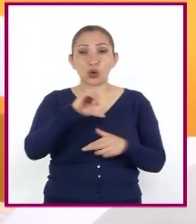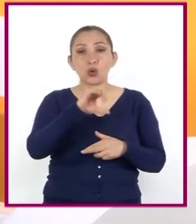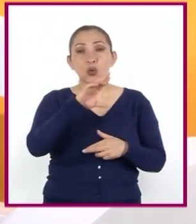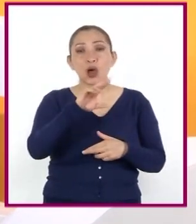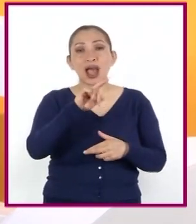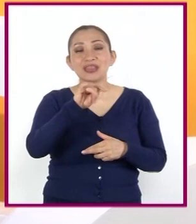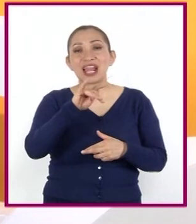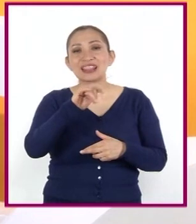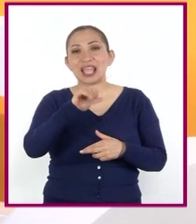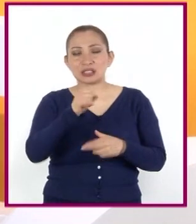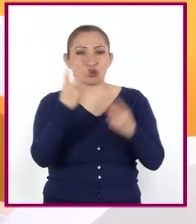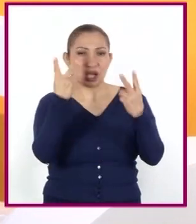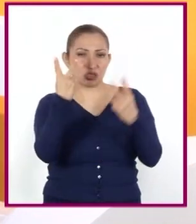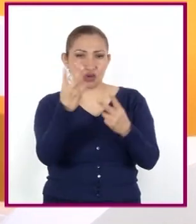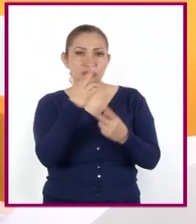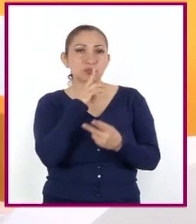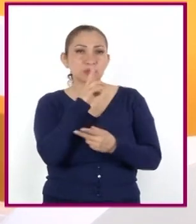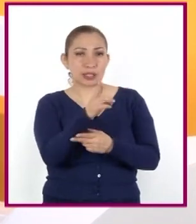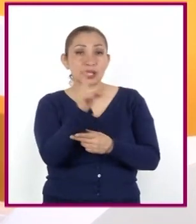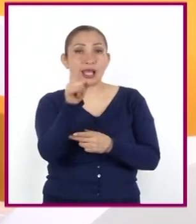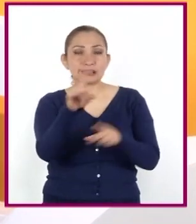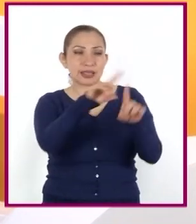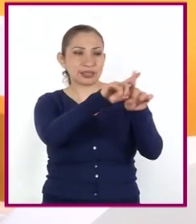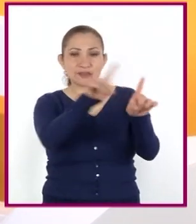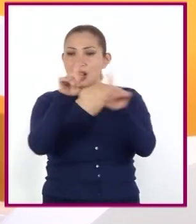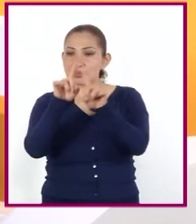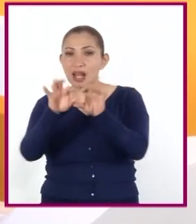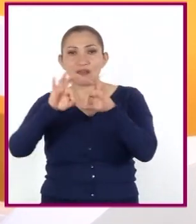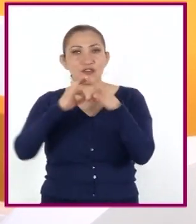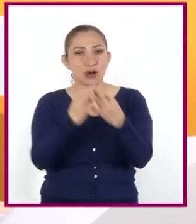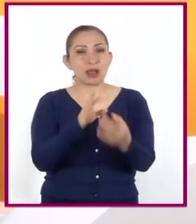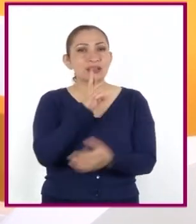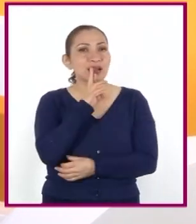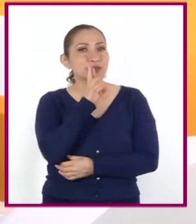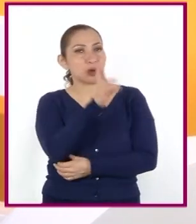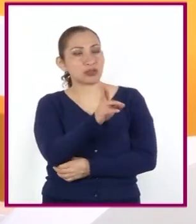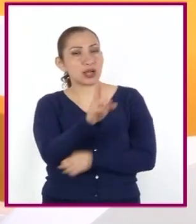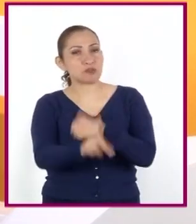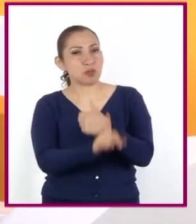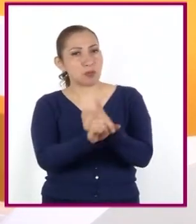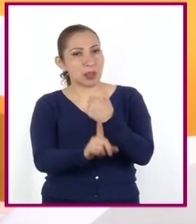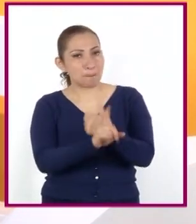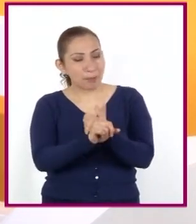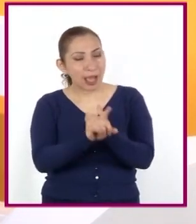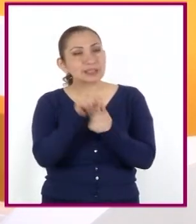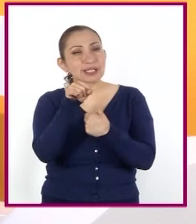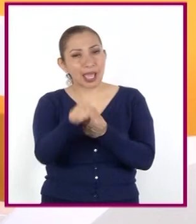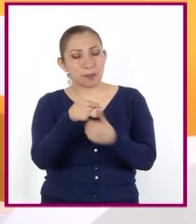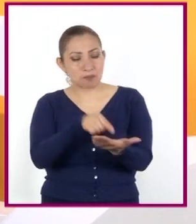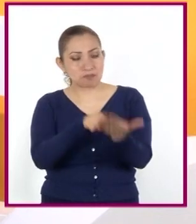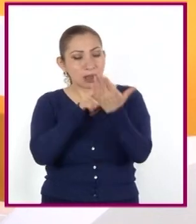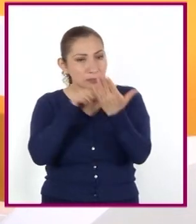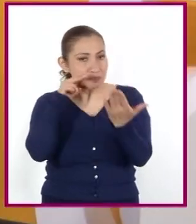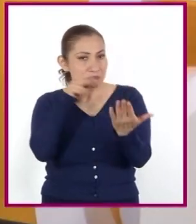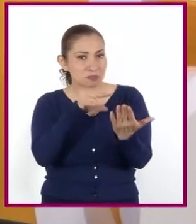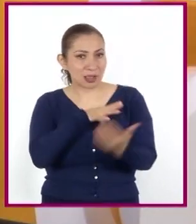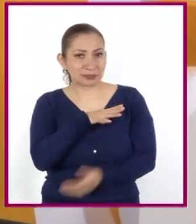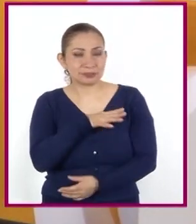cuadráticas. Así es como tenemos diversidad en la forma de solucionar los distintos problemas que se nos pueden